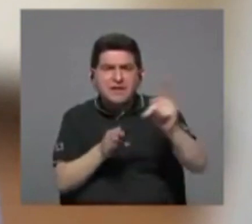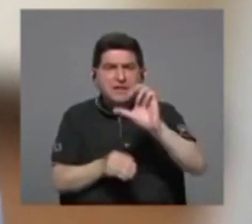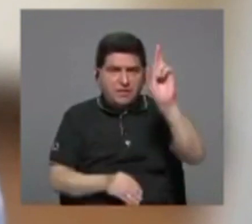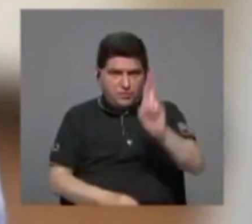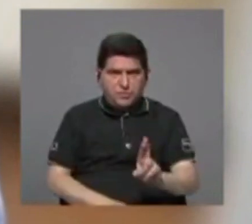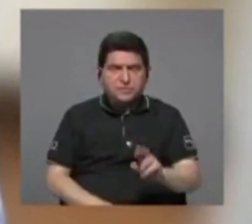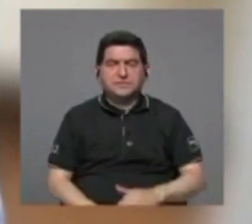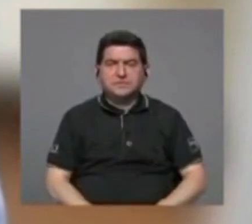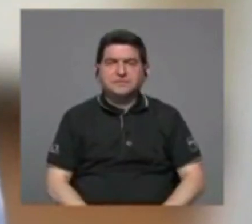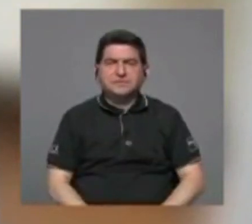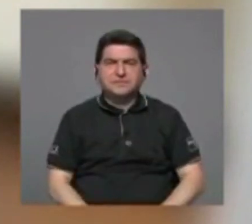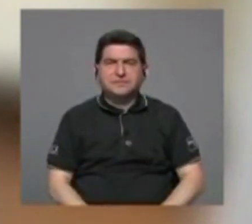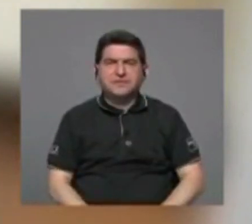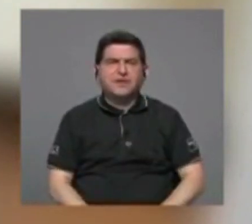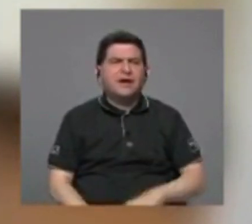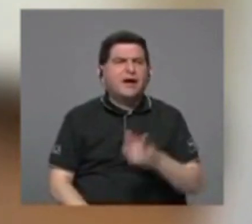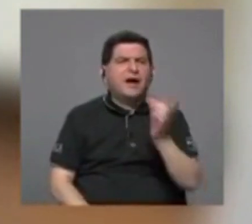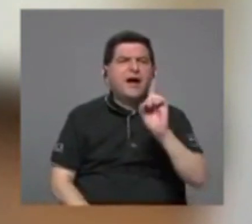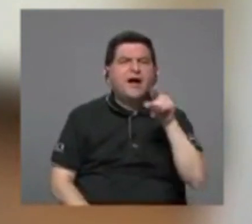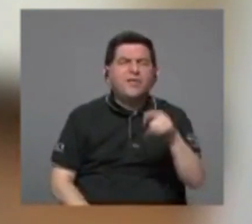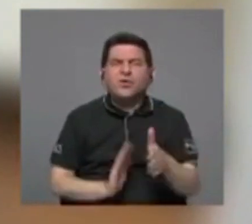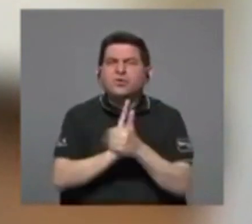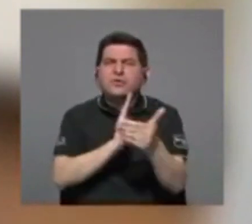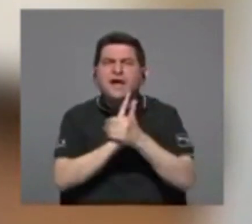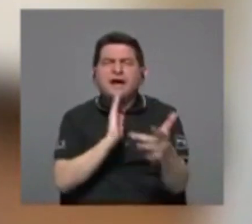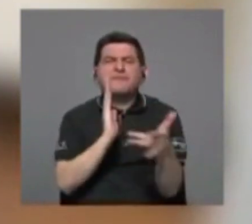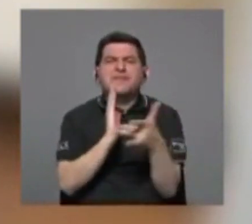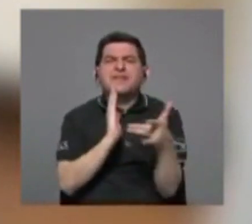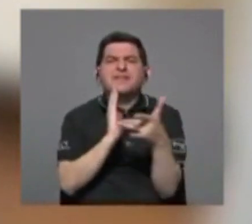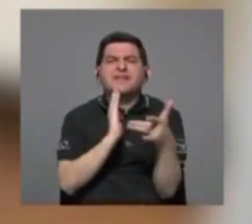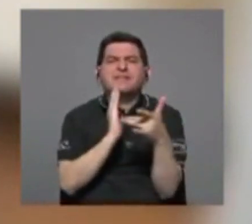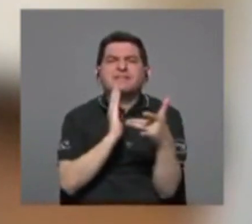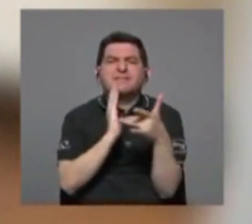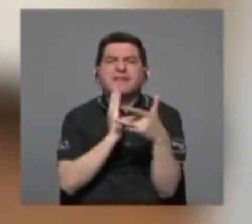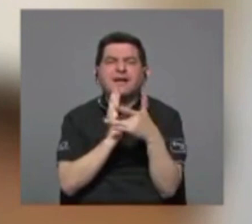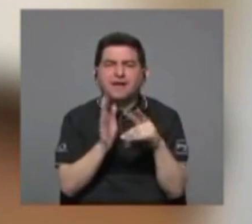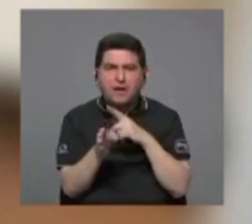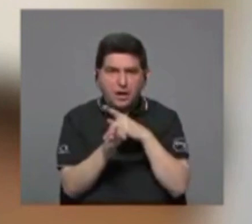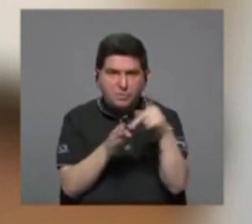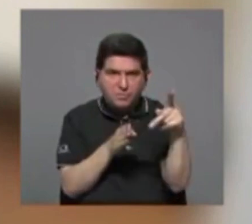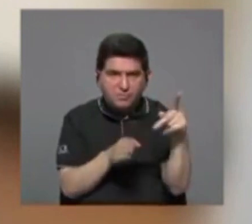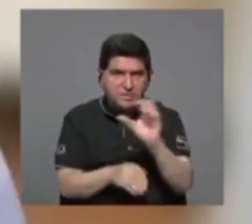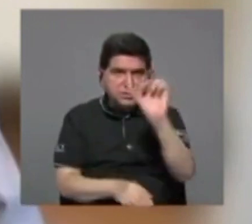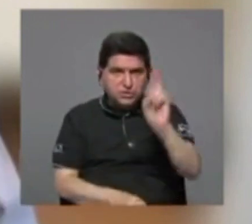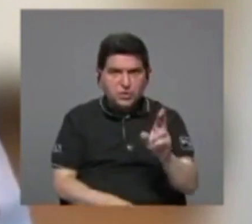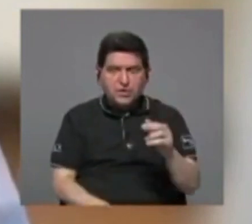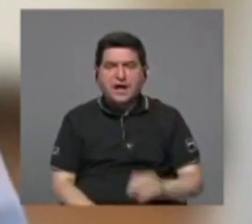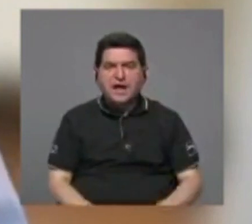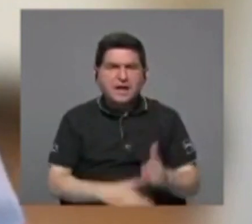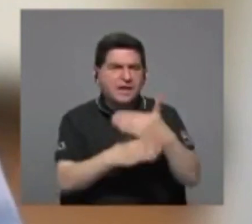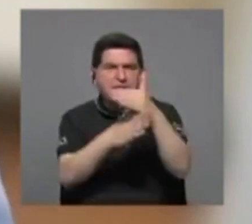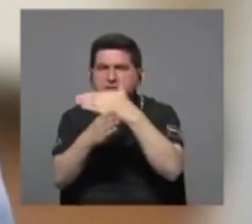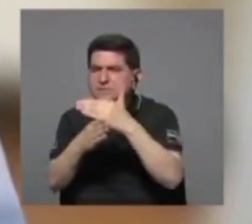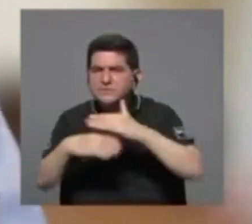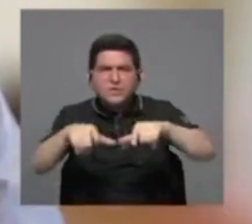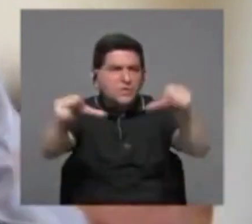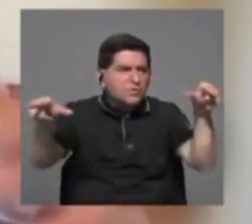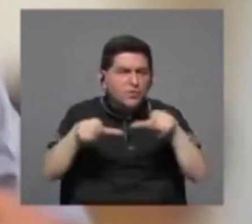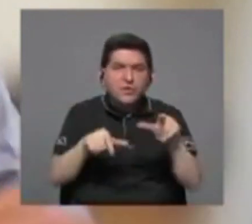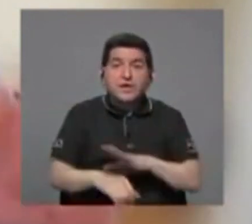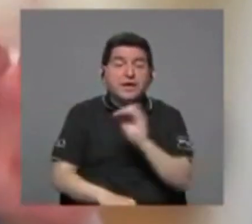Rica, a dónde están las capacidades técnicas profesionales en Costa Rica, cómo se distribuyen territorialmente y